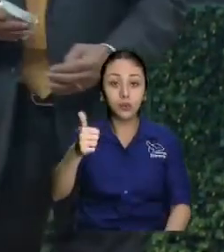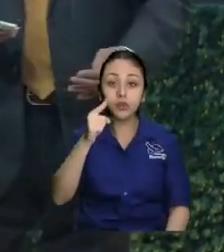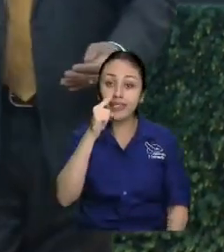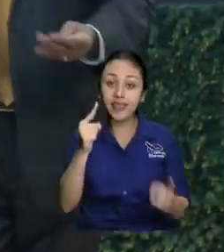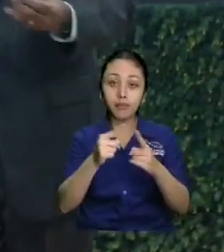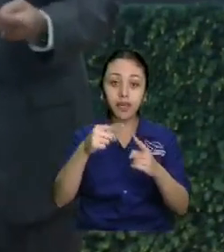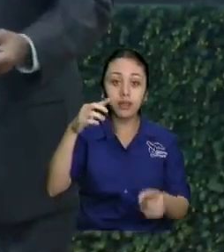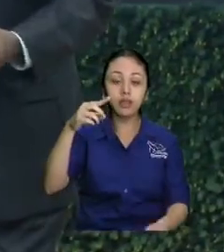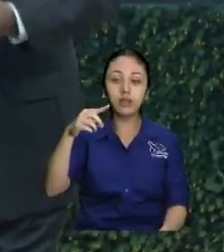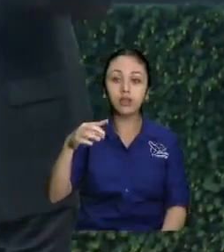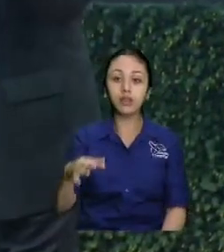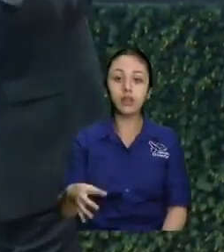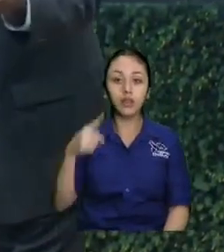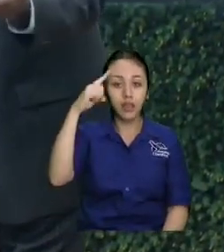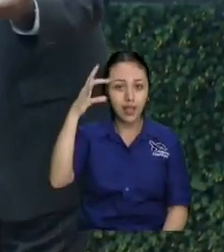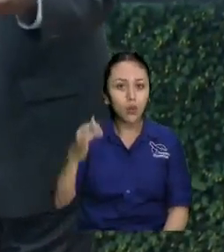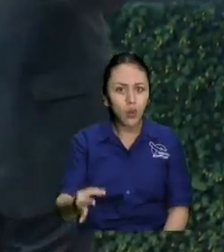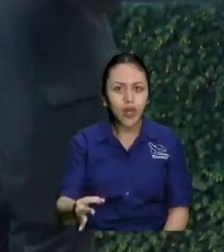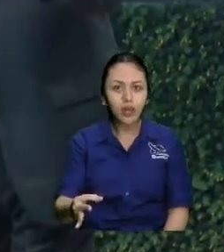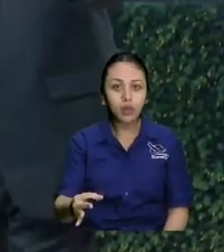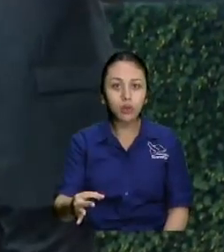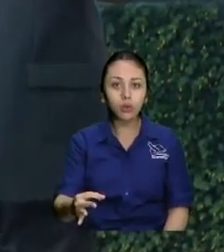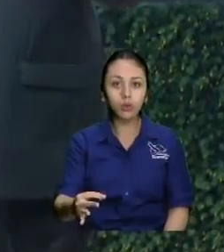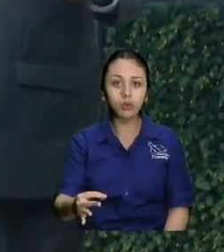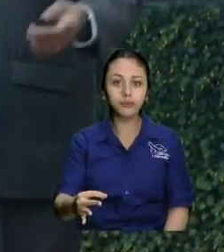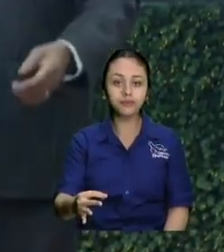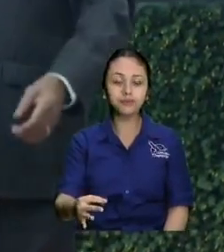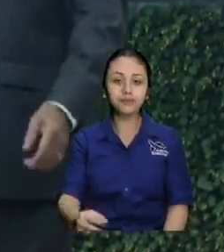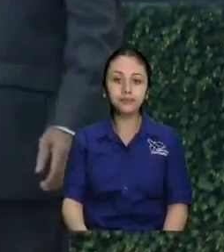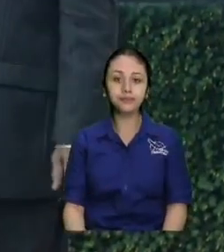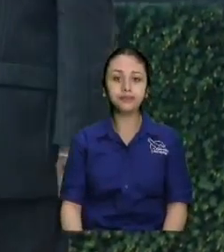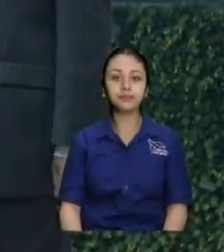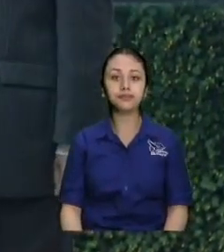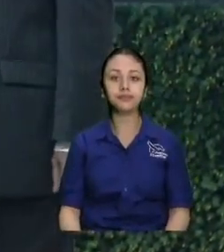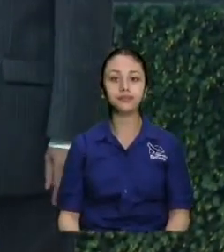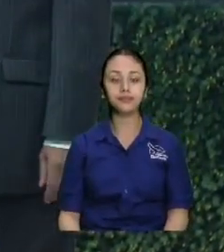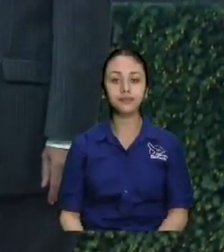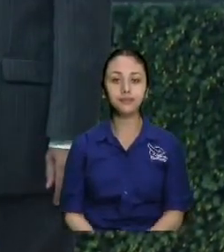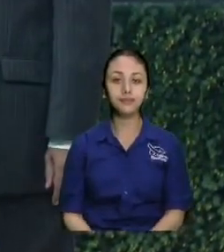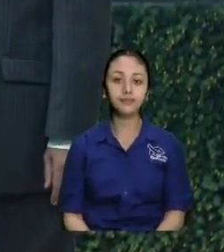hasta Ananías y Zafira, que hicieron mal, se tuvieron que poner de acuerdo.